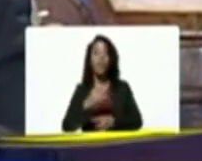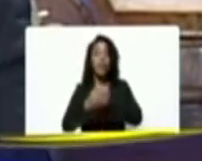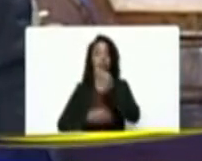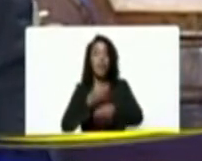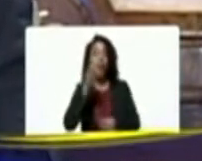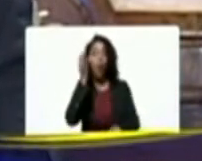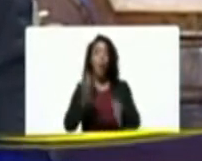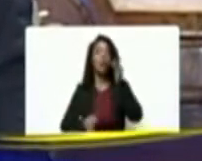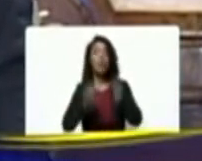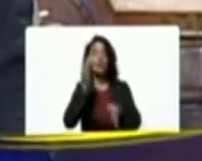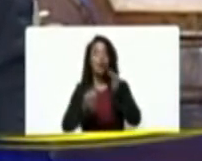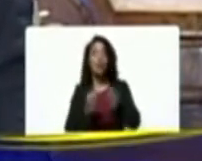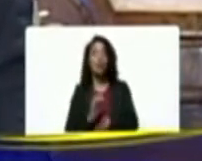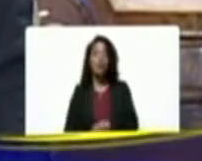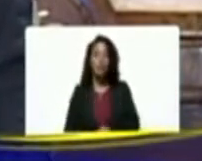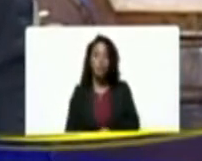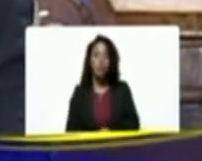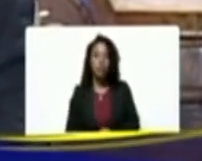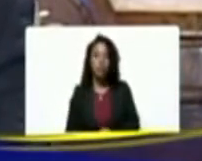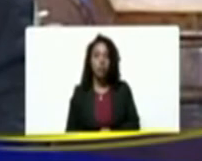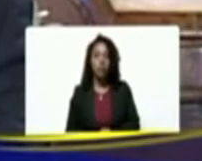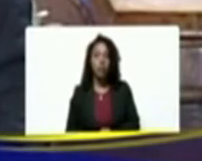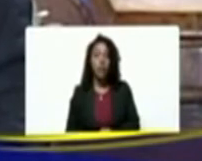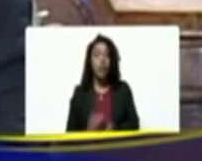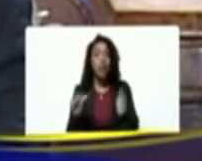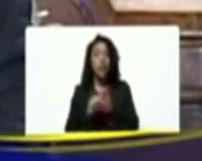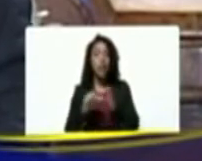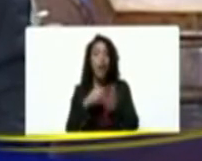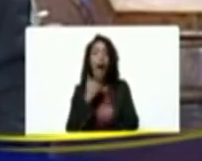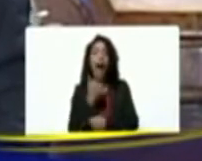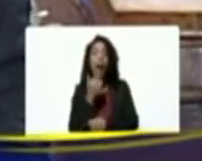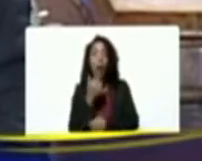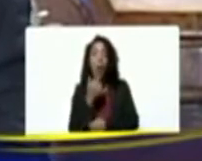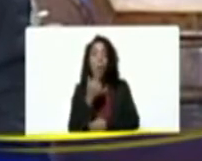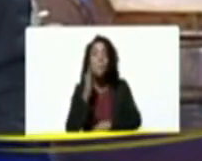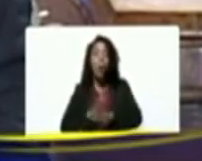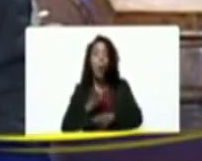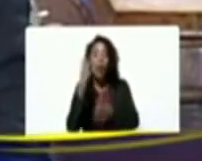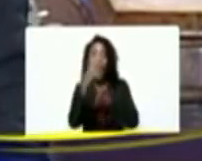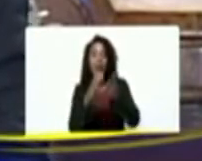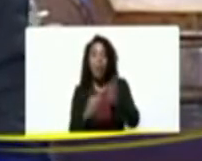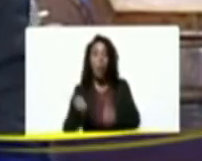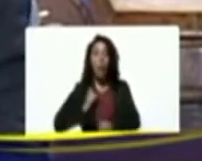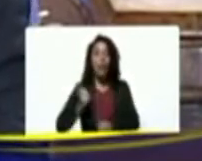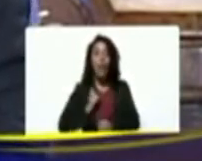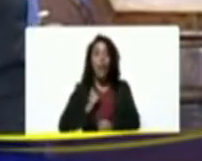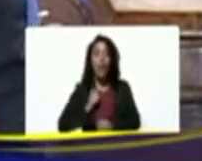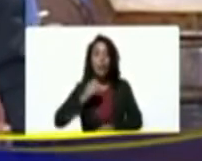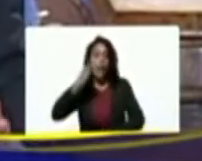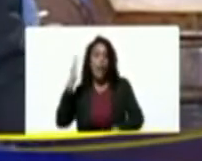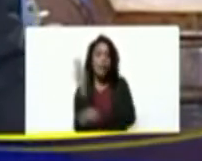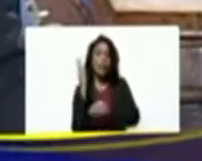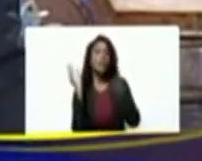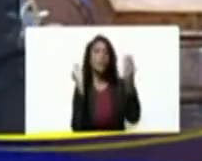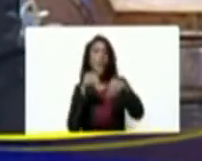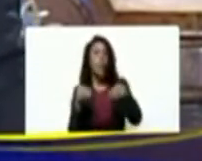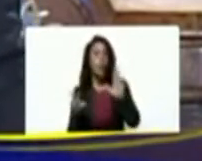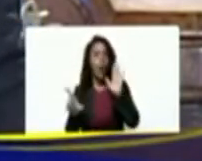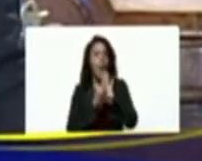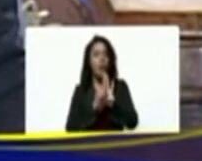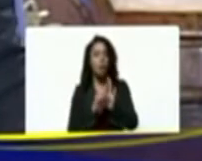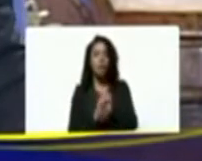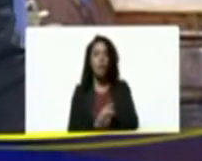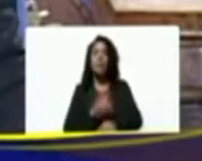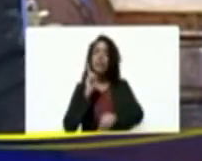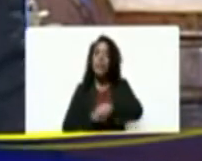últimos años, meses, sobre el tema de la Corte Penal Internacional, particularmente de la Fiscalía, donde se ha querido